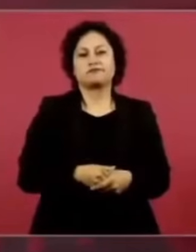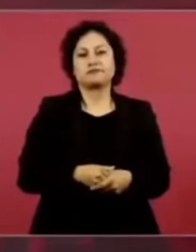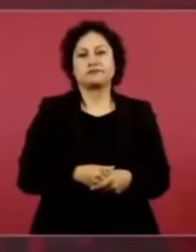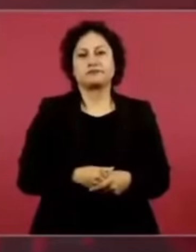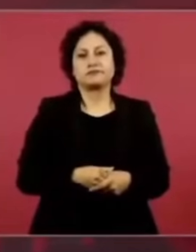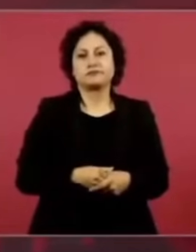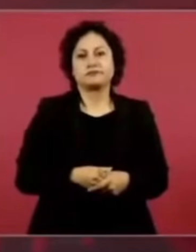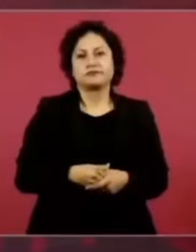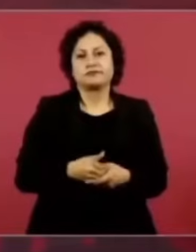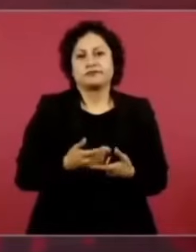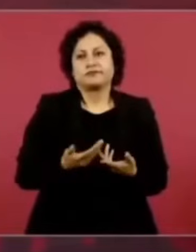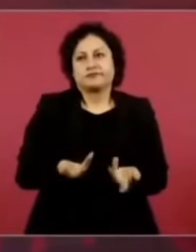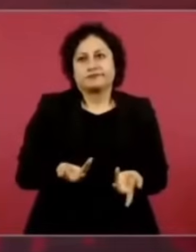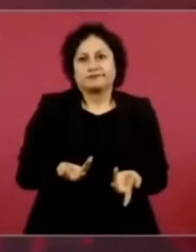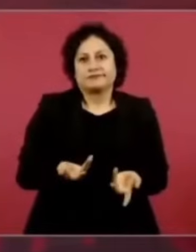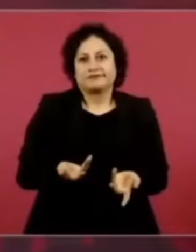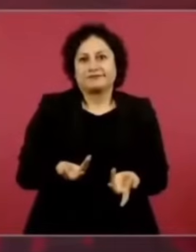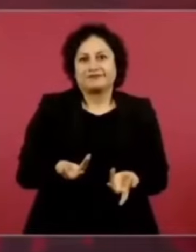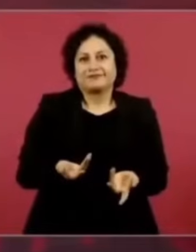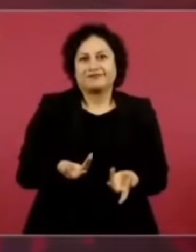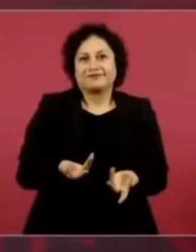Pues entonces